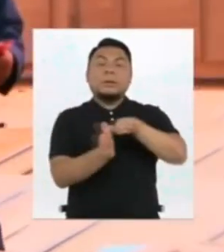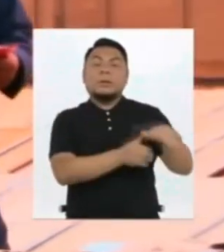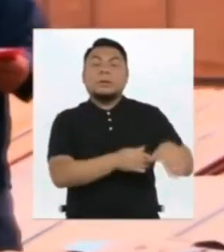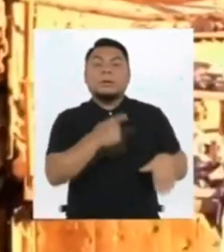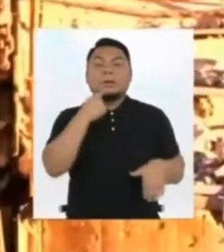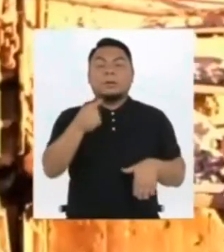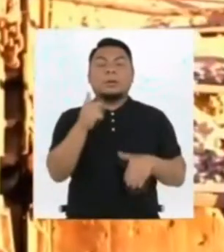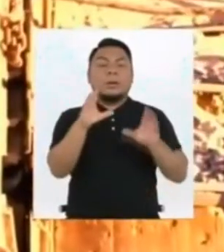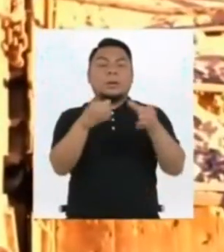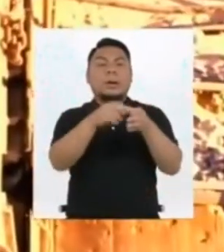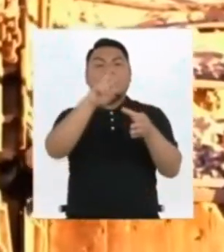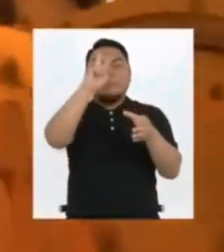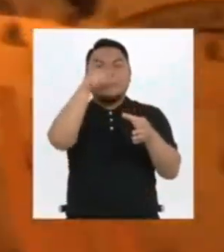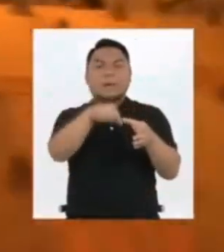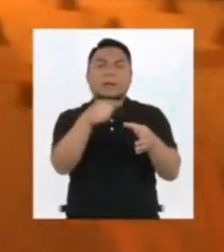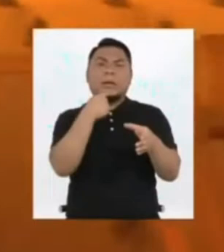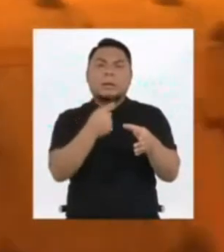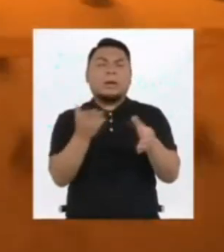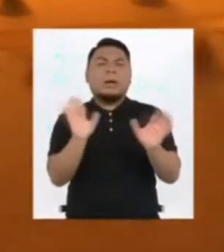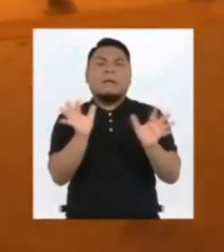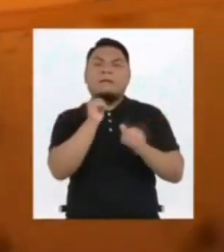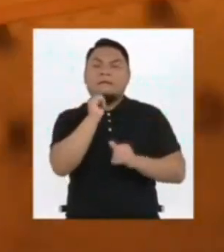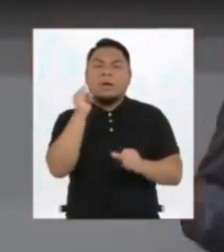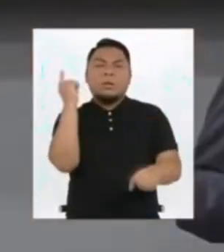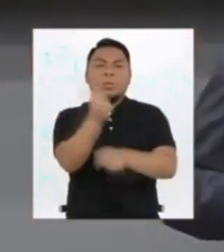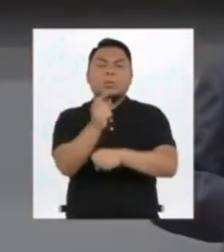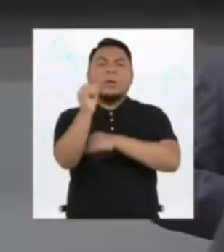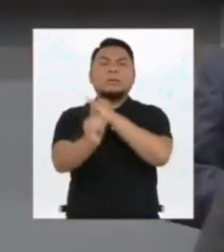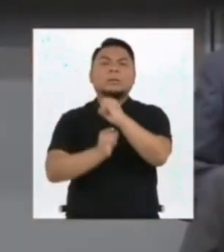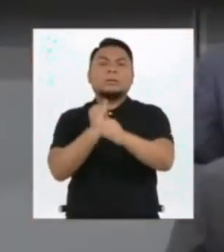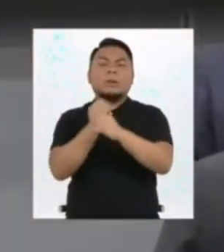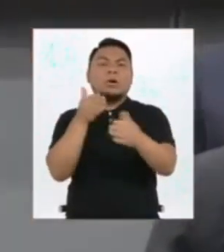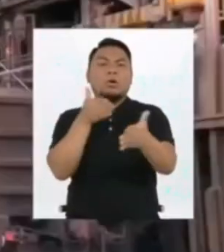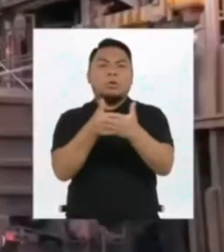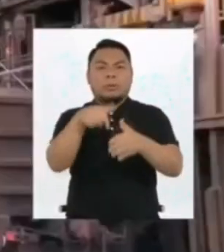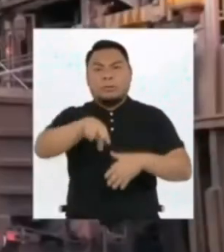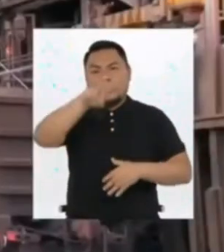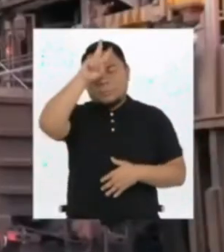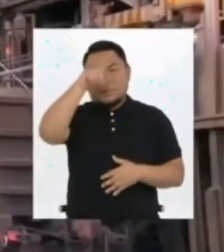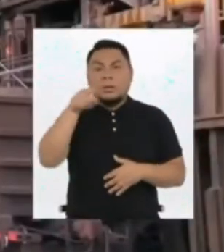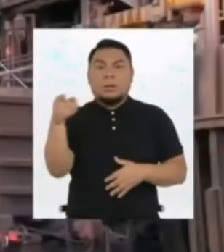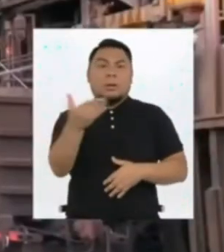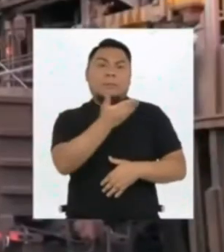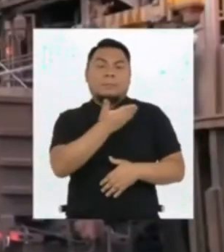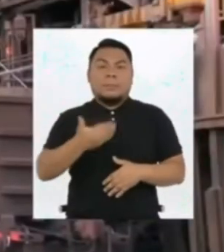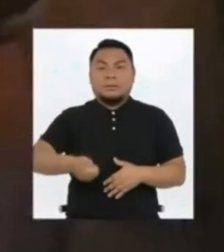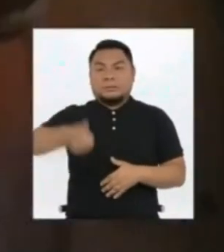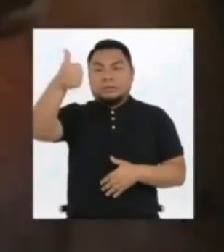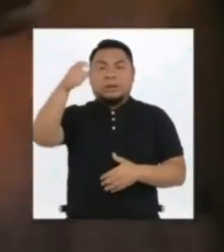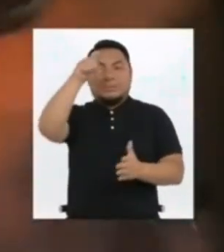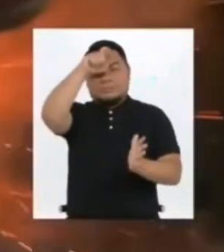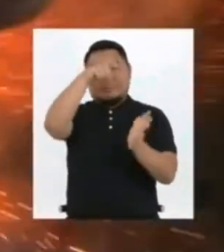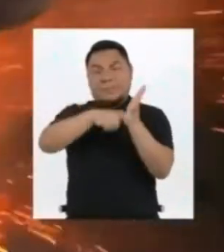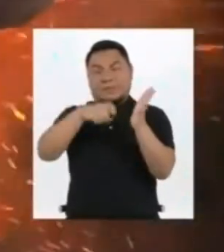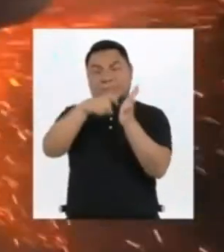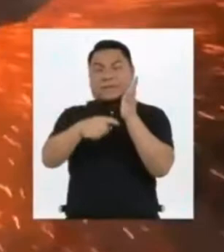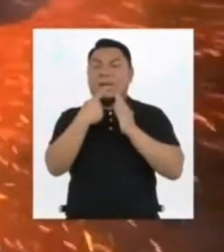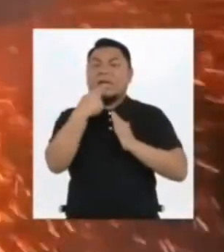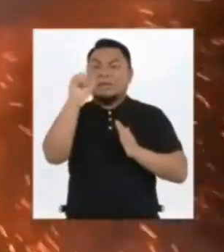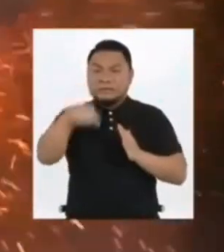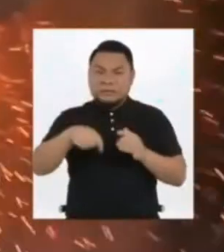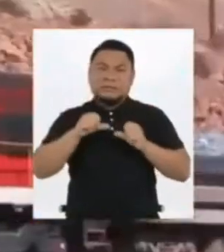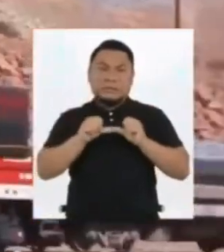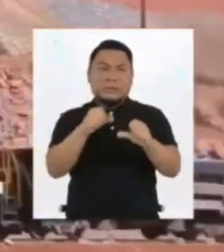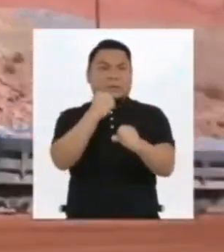Sauder Perú no contempla por ahora una demanda internacional contra el Estado. Presidente de la minera afirmó que siguen